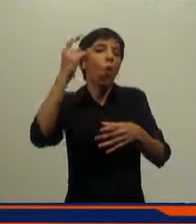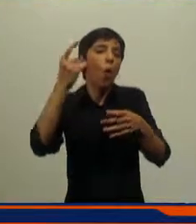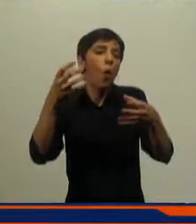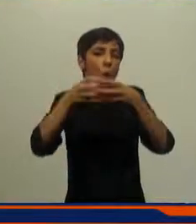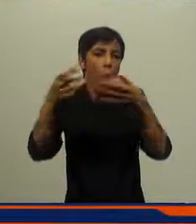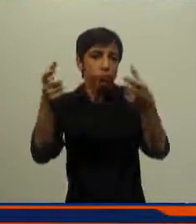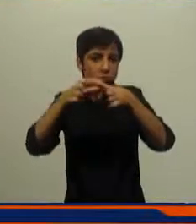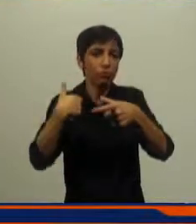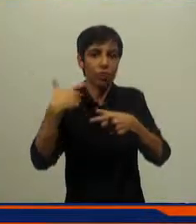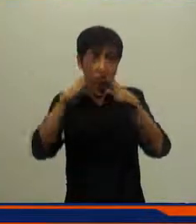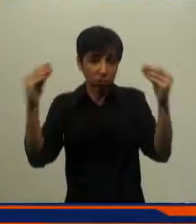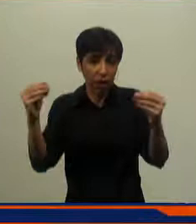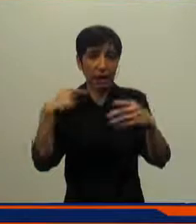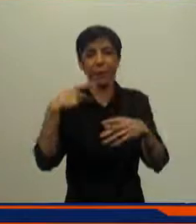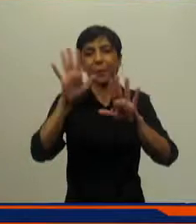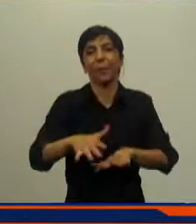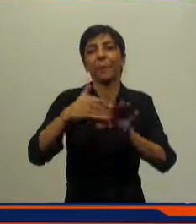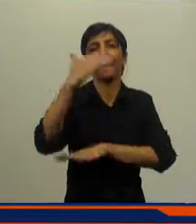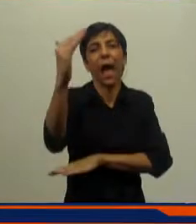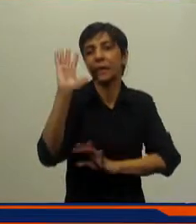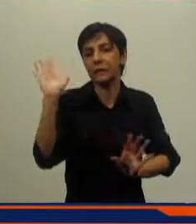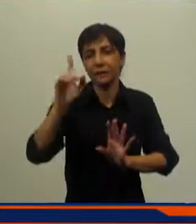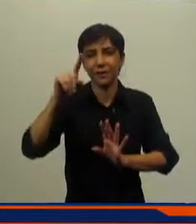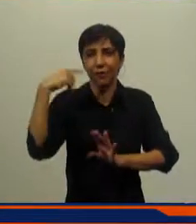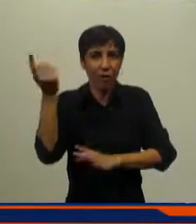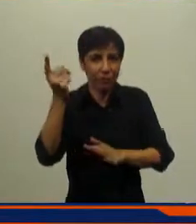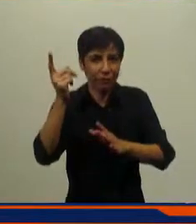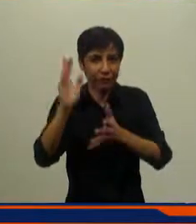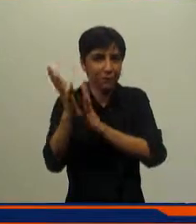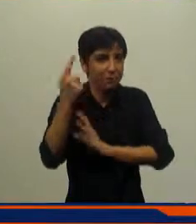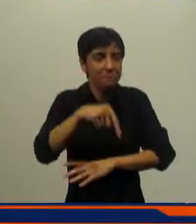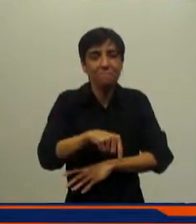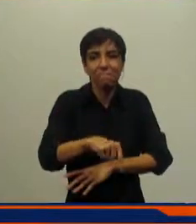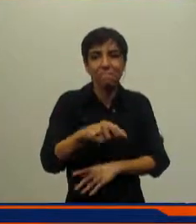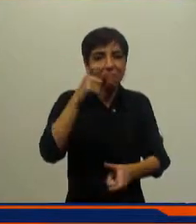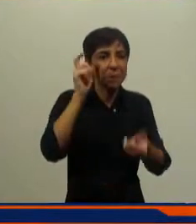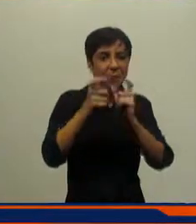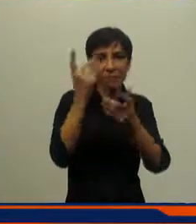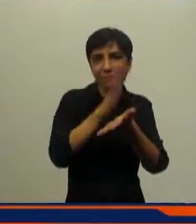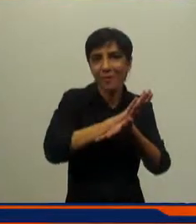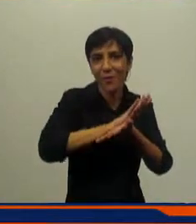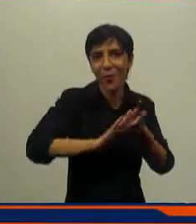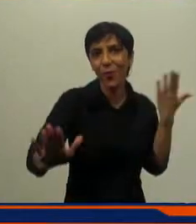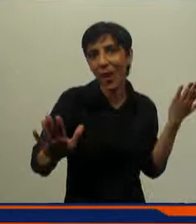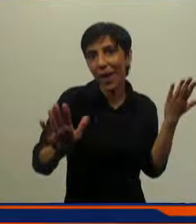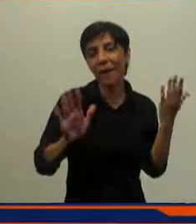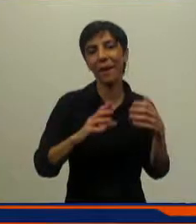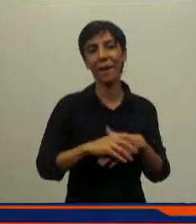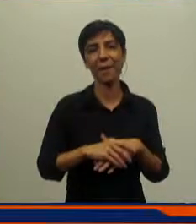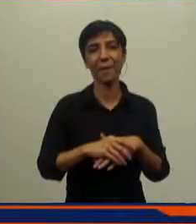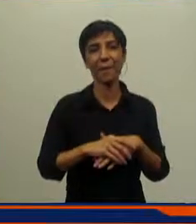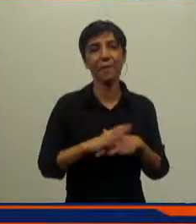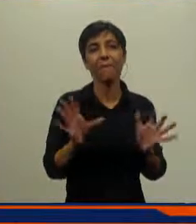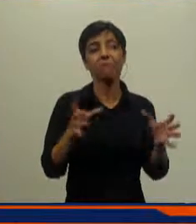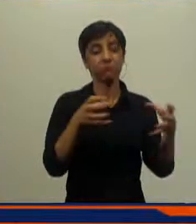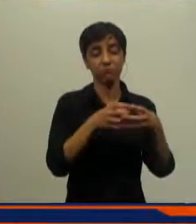prepara a sus jugadores mucho más para el rugby de 15 y para el rugby de 7. Pero bueno, es una experiencia nueva, ¿sí? Los